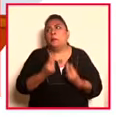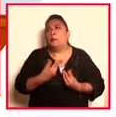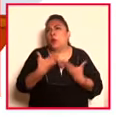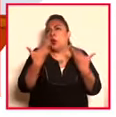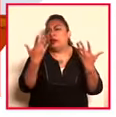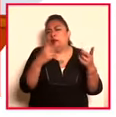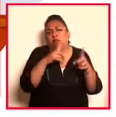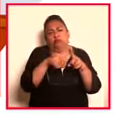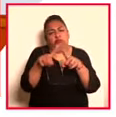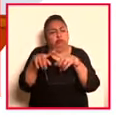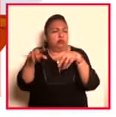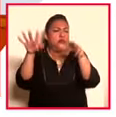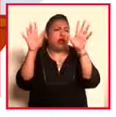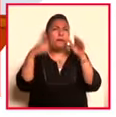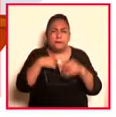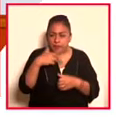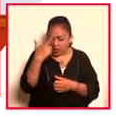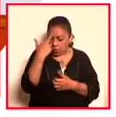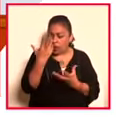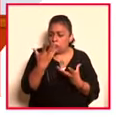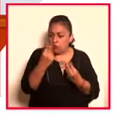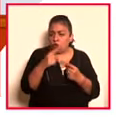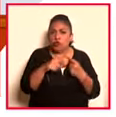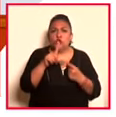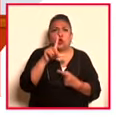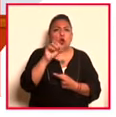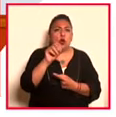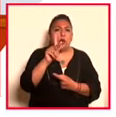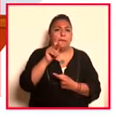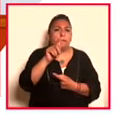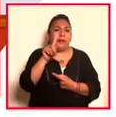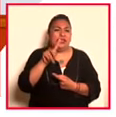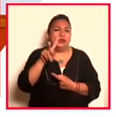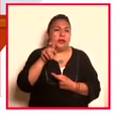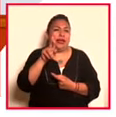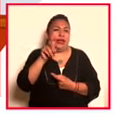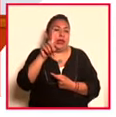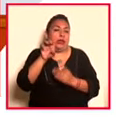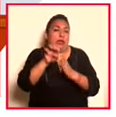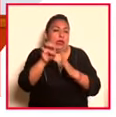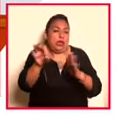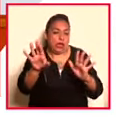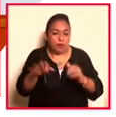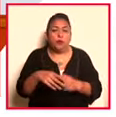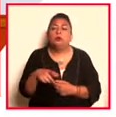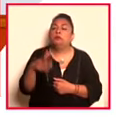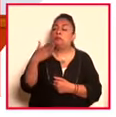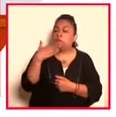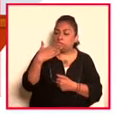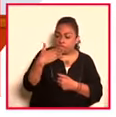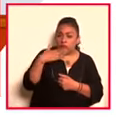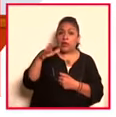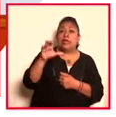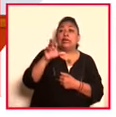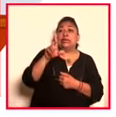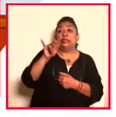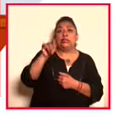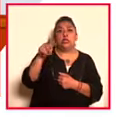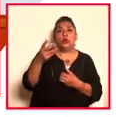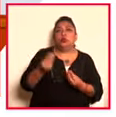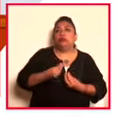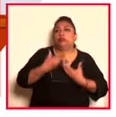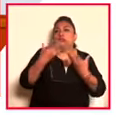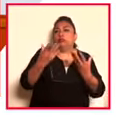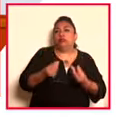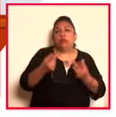muchos. Me acuerdo mucho también de López Velarde, por ejemplo. Muy bien. Cristina, fluyes de una manera muy suelta entre